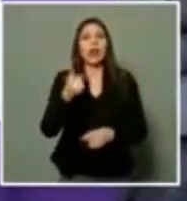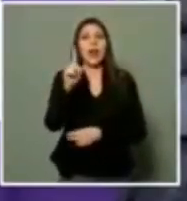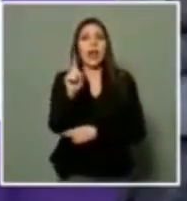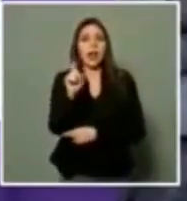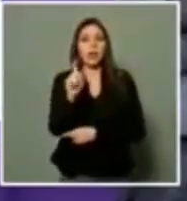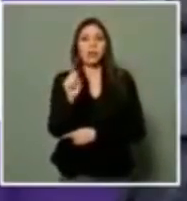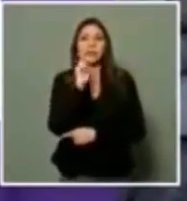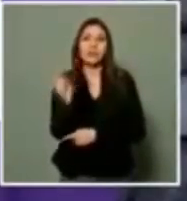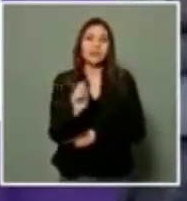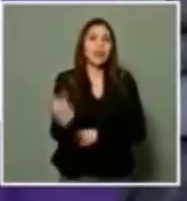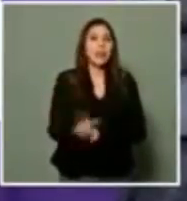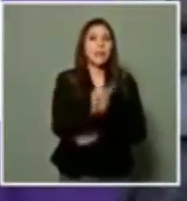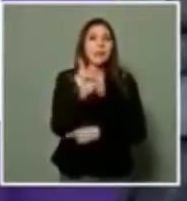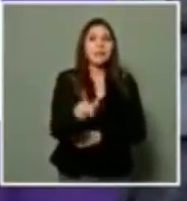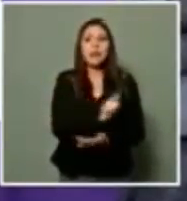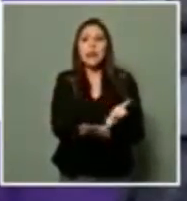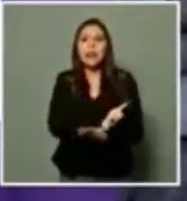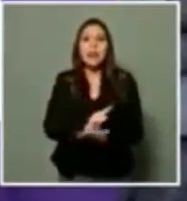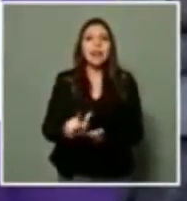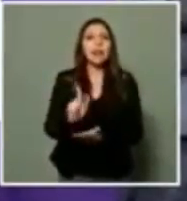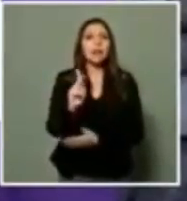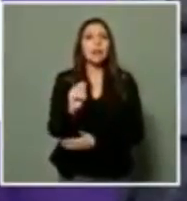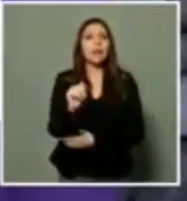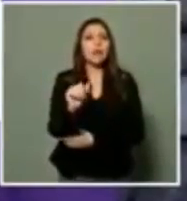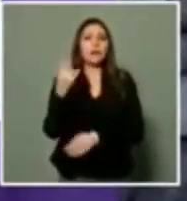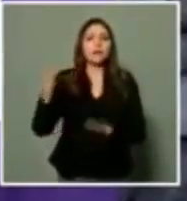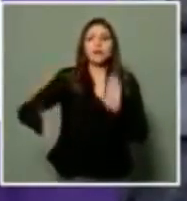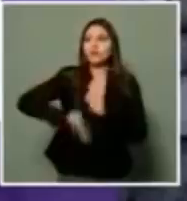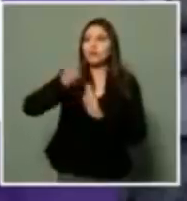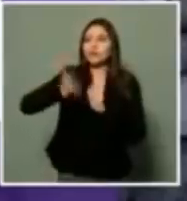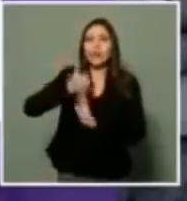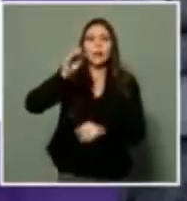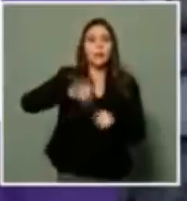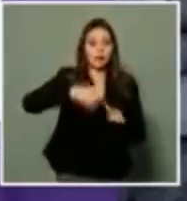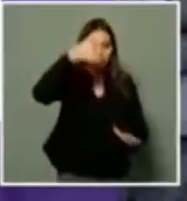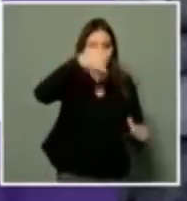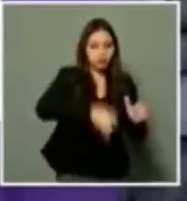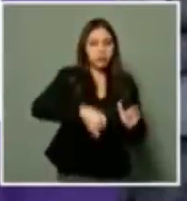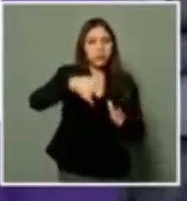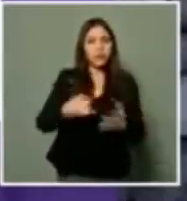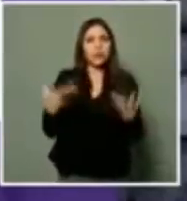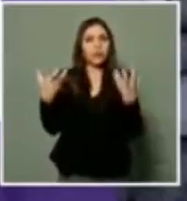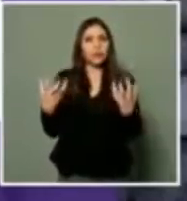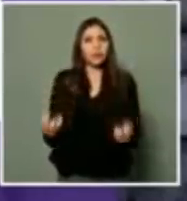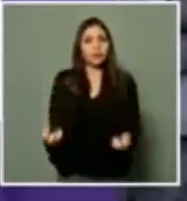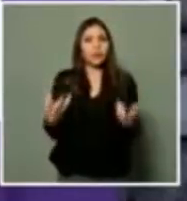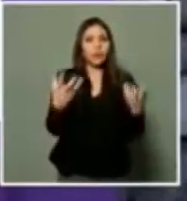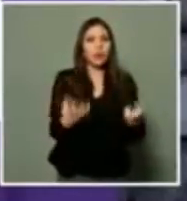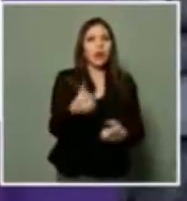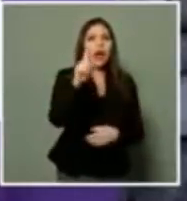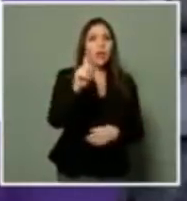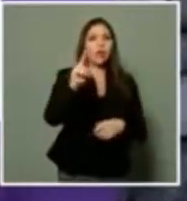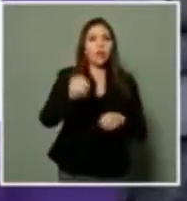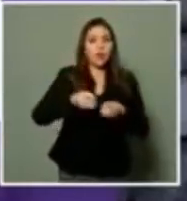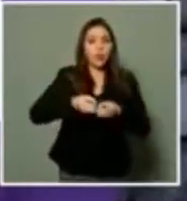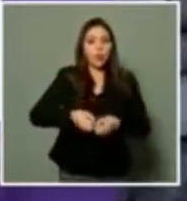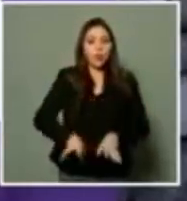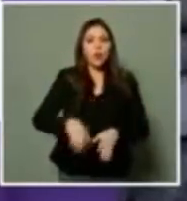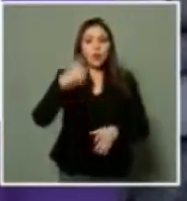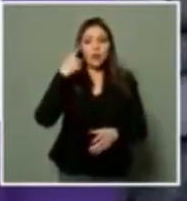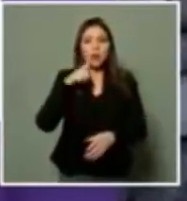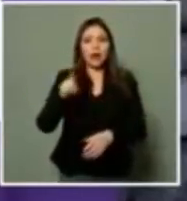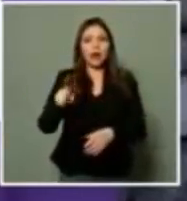sea realmente potable. Construiremos más pozos de absorción para lograr que se infiltre agua al